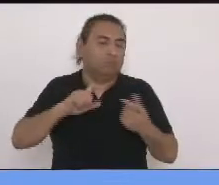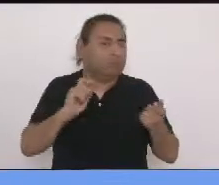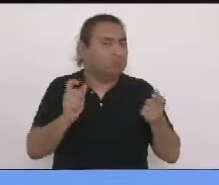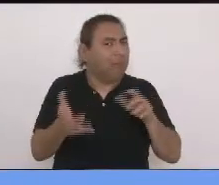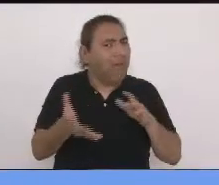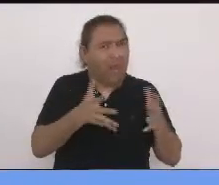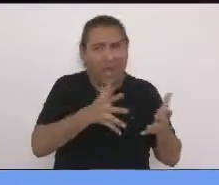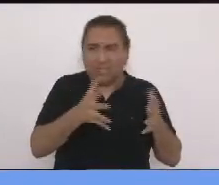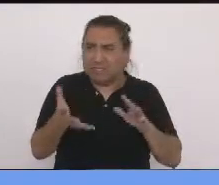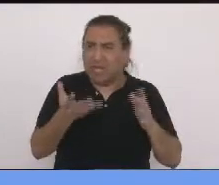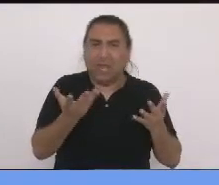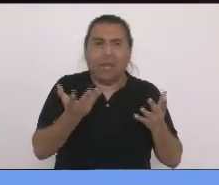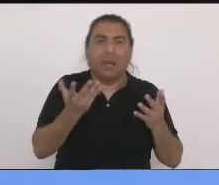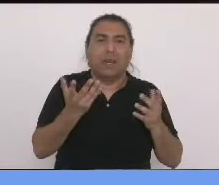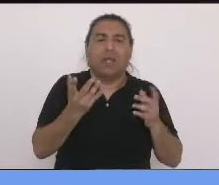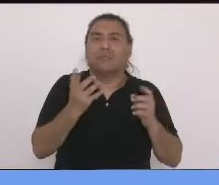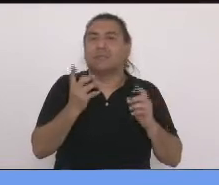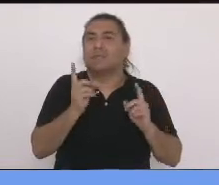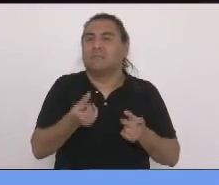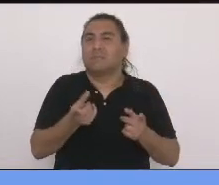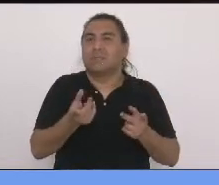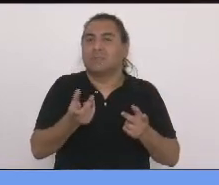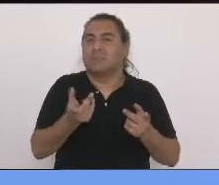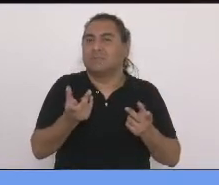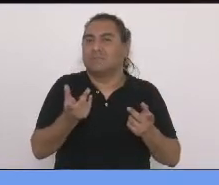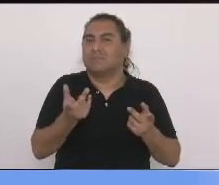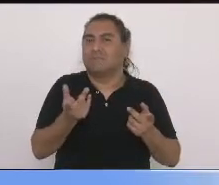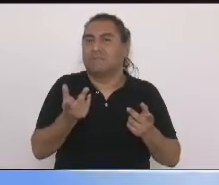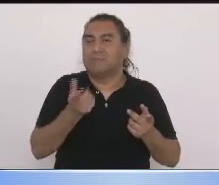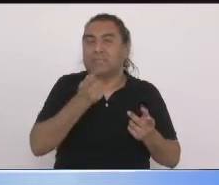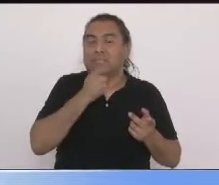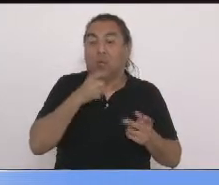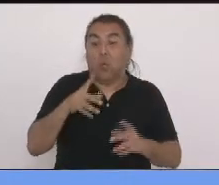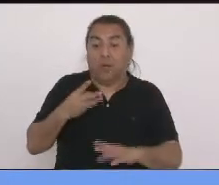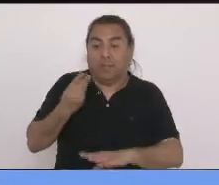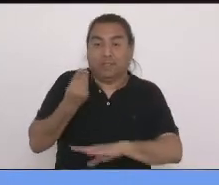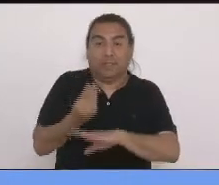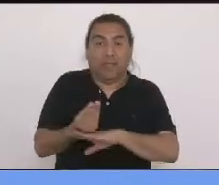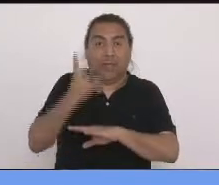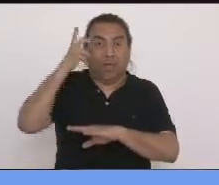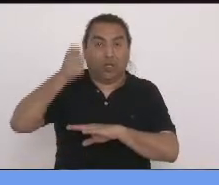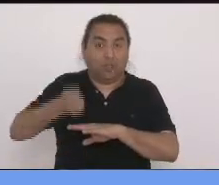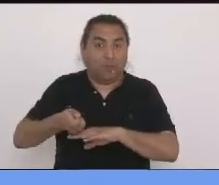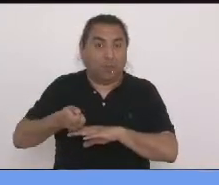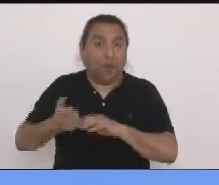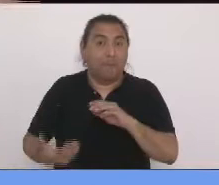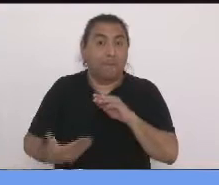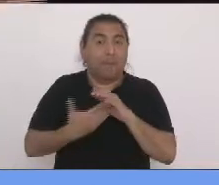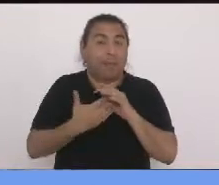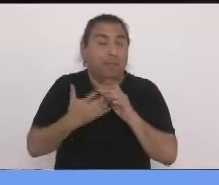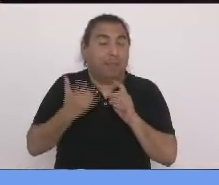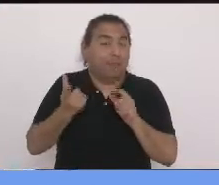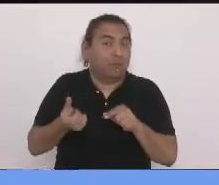esencia la fácil si forma parte un representante de la corte suprema de justicia pero por sobre todas las cosas la